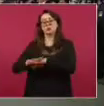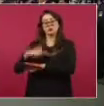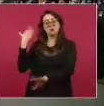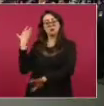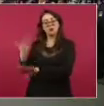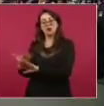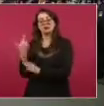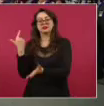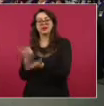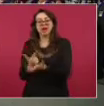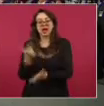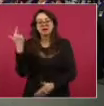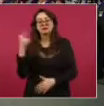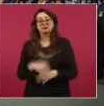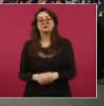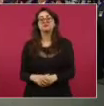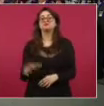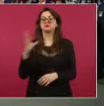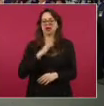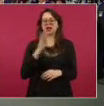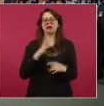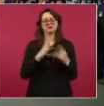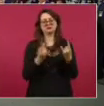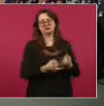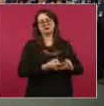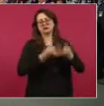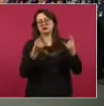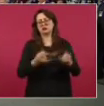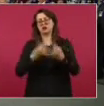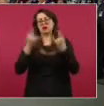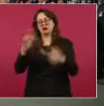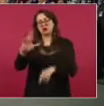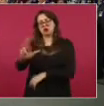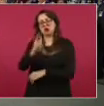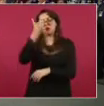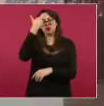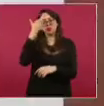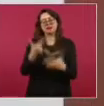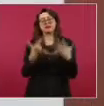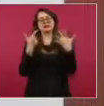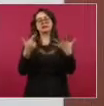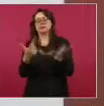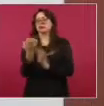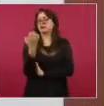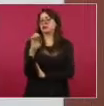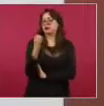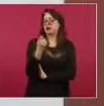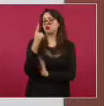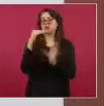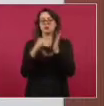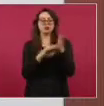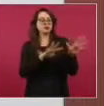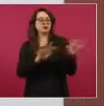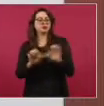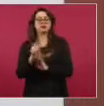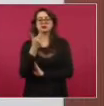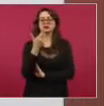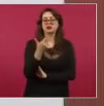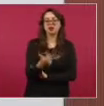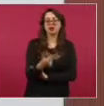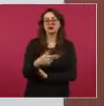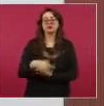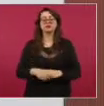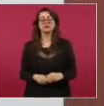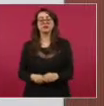varias versiones de los hechos del 7 de enero de 1907. Unos